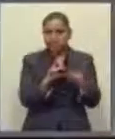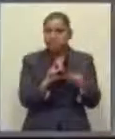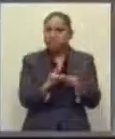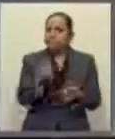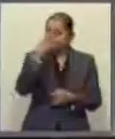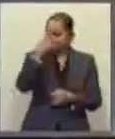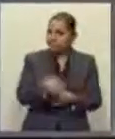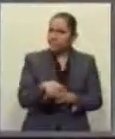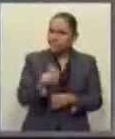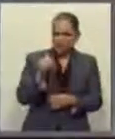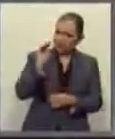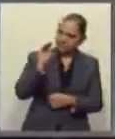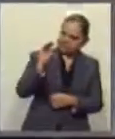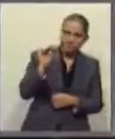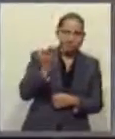para exhortar